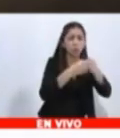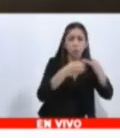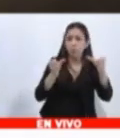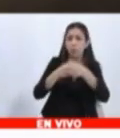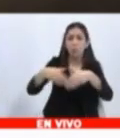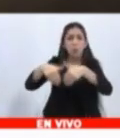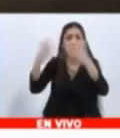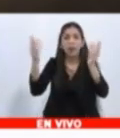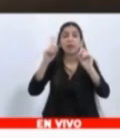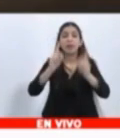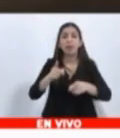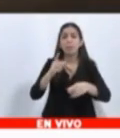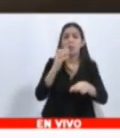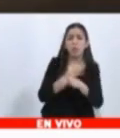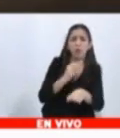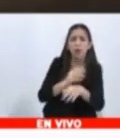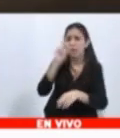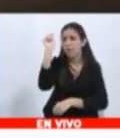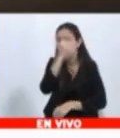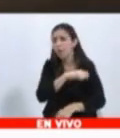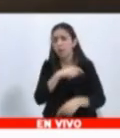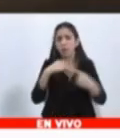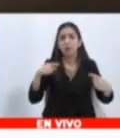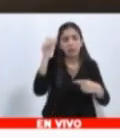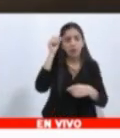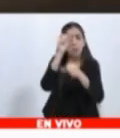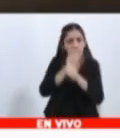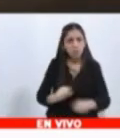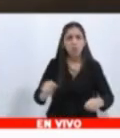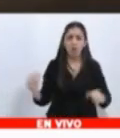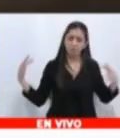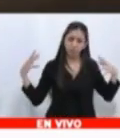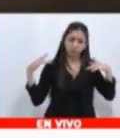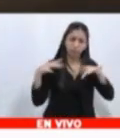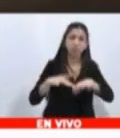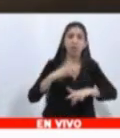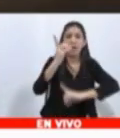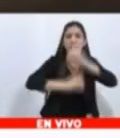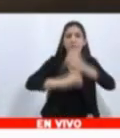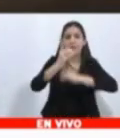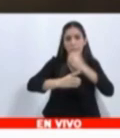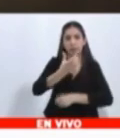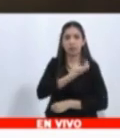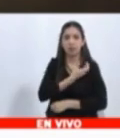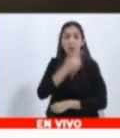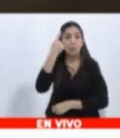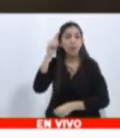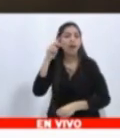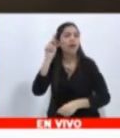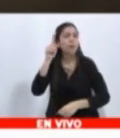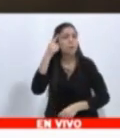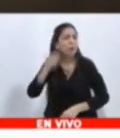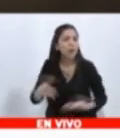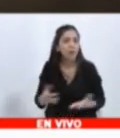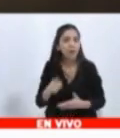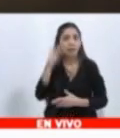que cada partido político, gremio, academia pueda ser parte de este gran debate nacional para